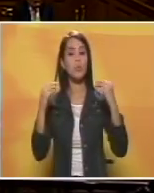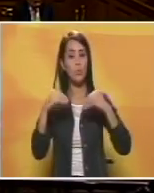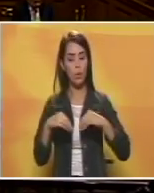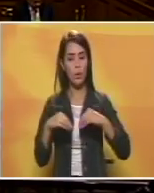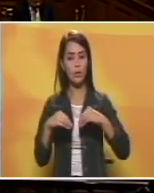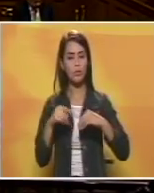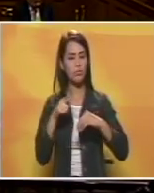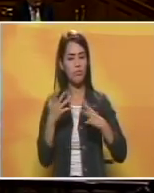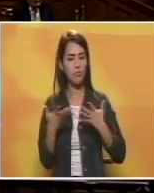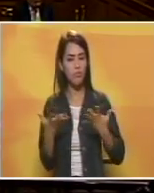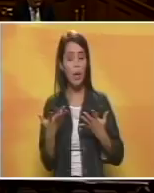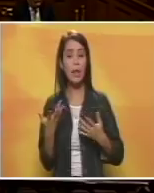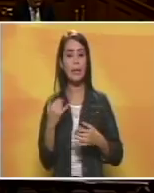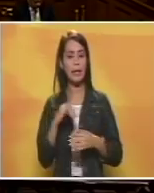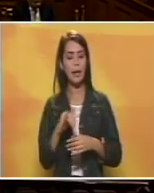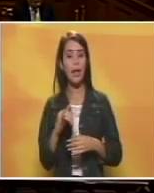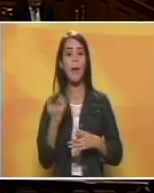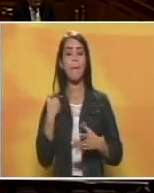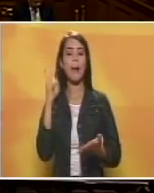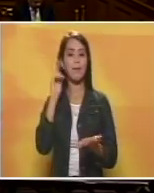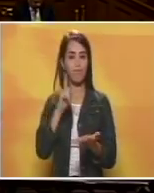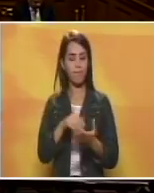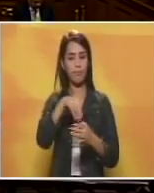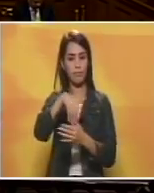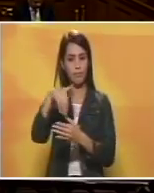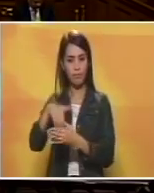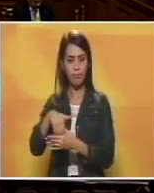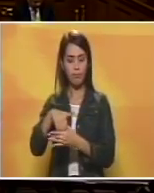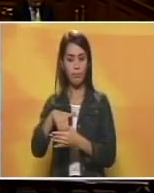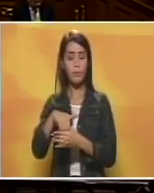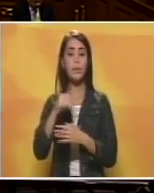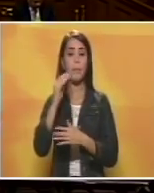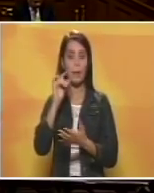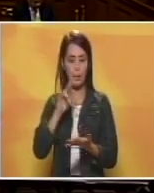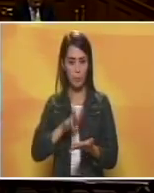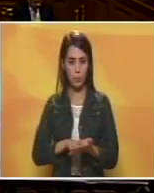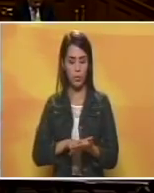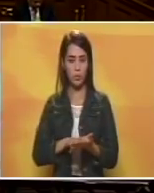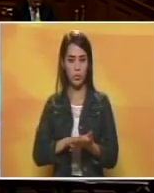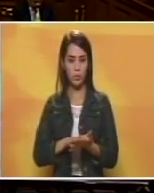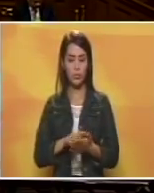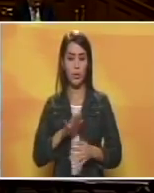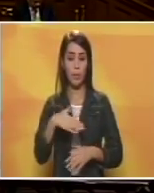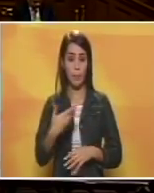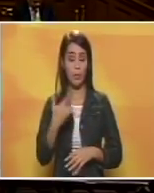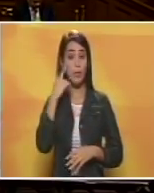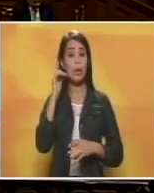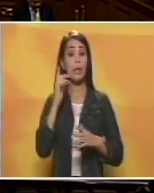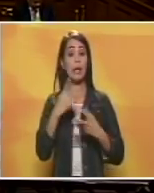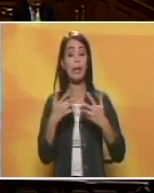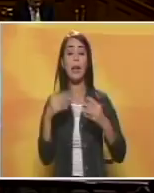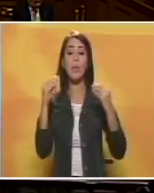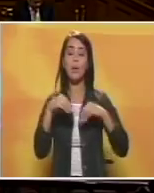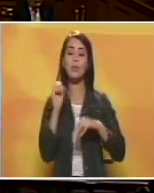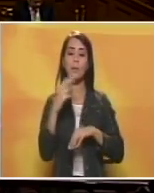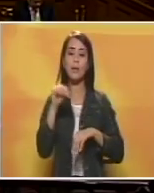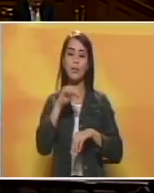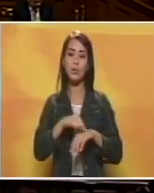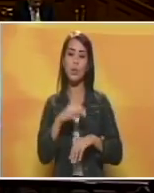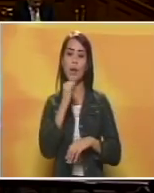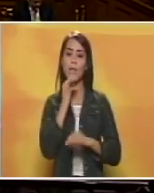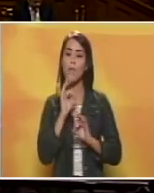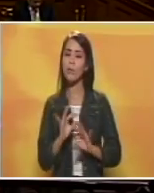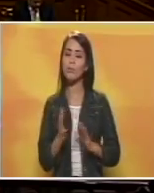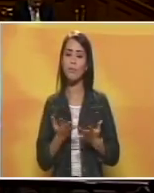para luego pasar a la votación para su aprobación. En el acuerdo, la Asamblea Nacional